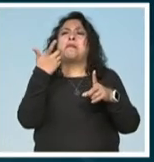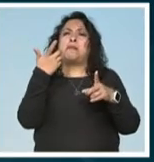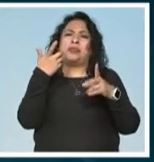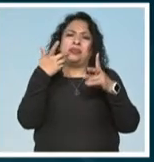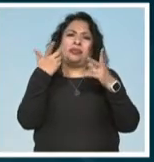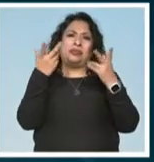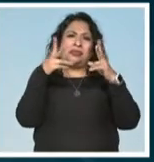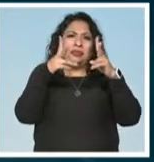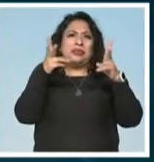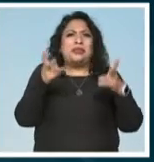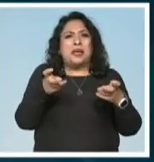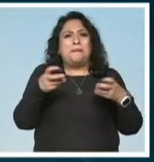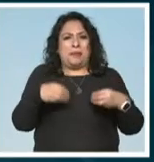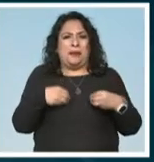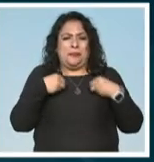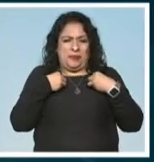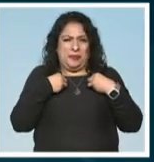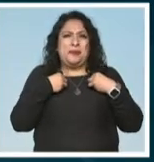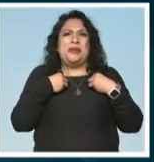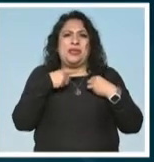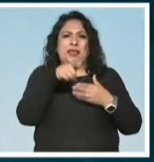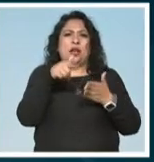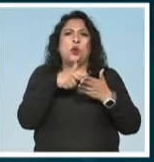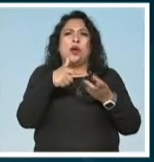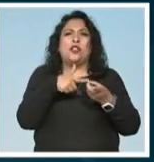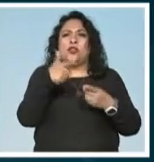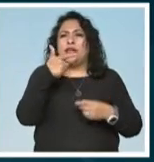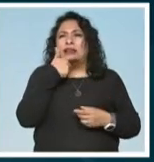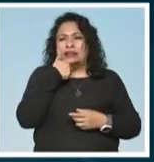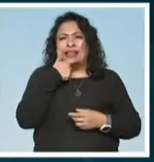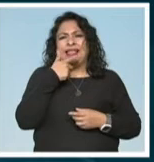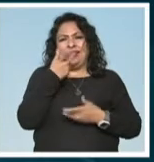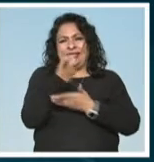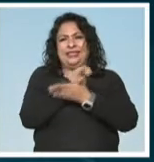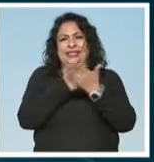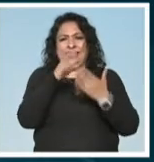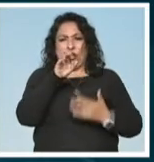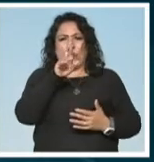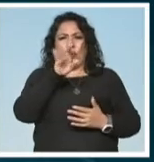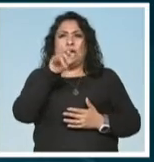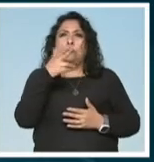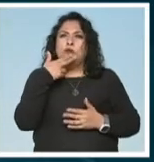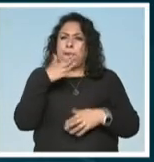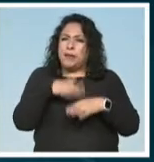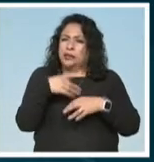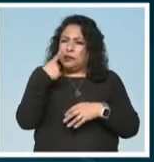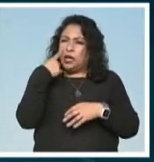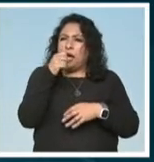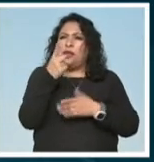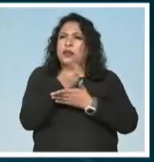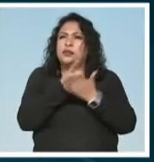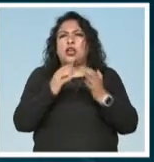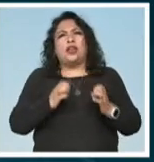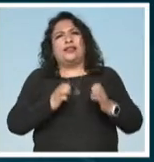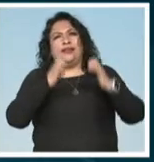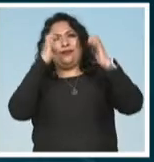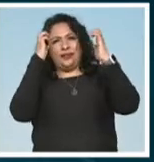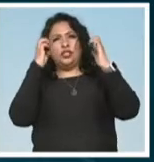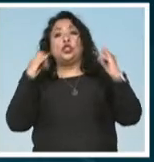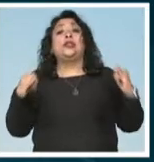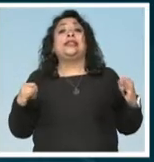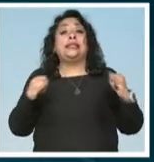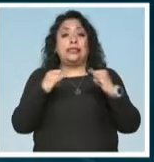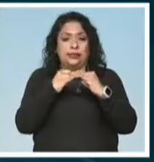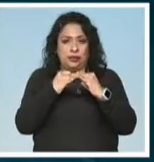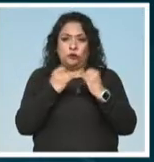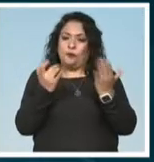racionalmente el tema de la vivienda. En el Reino Unido, los diseños brutalistas se utilizaron con mayor frecuencia en el diseño de edificios